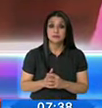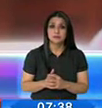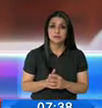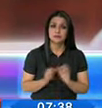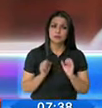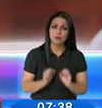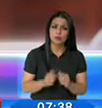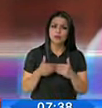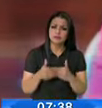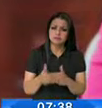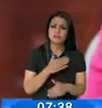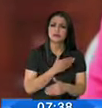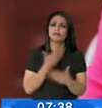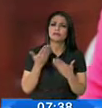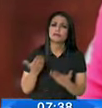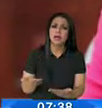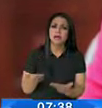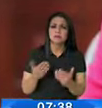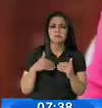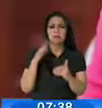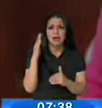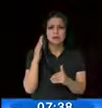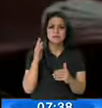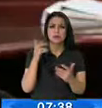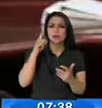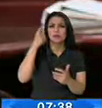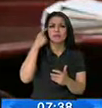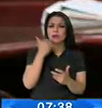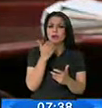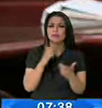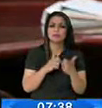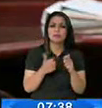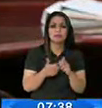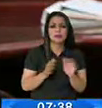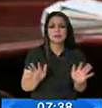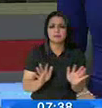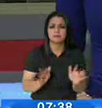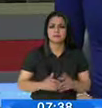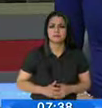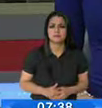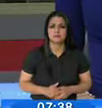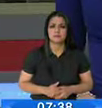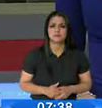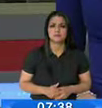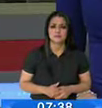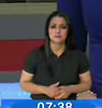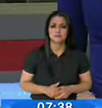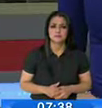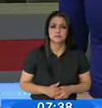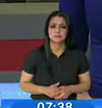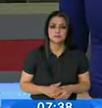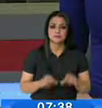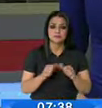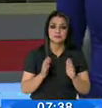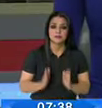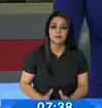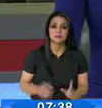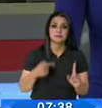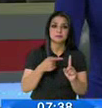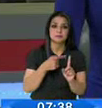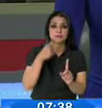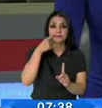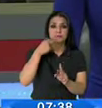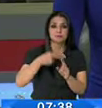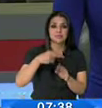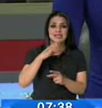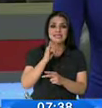mermar la credibilidad o generar alguna dificultad para el gobierno. Yo... Informó Andrés Jaramillo. El asambleísta César Carrión